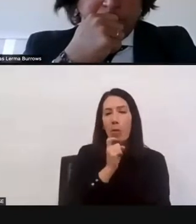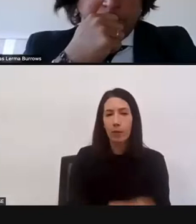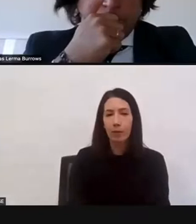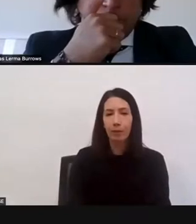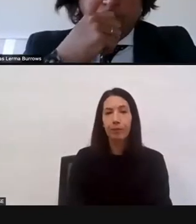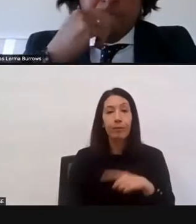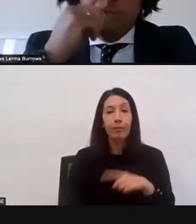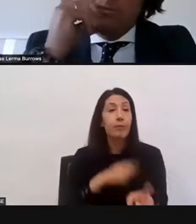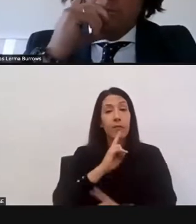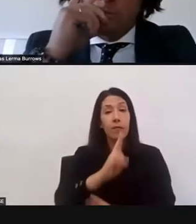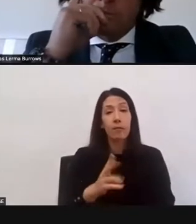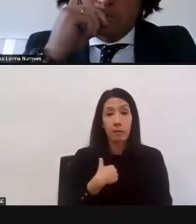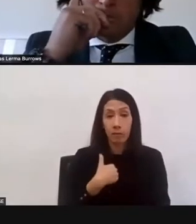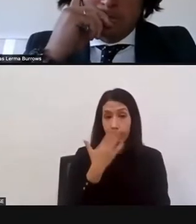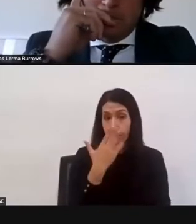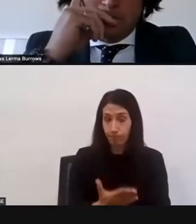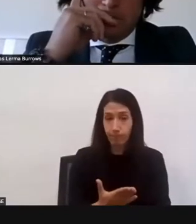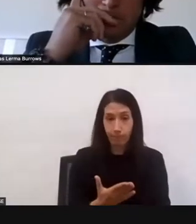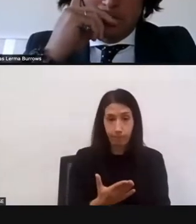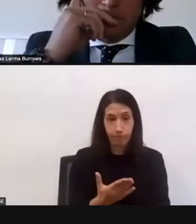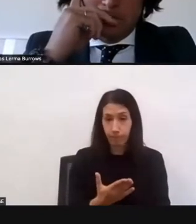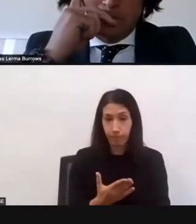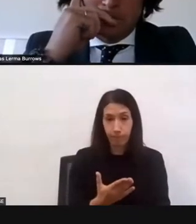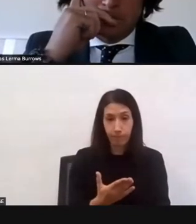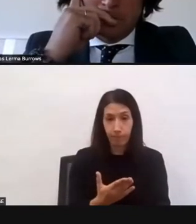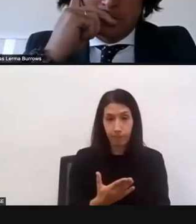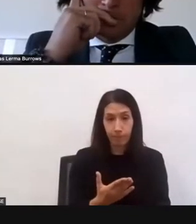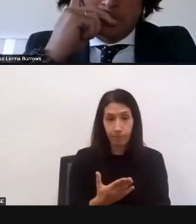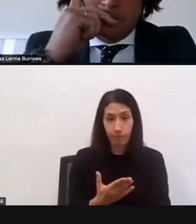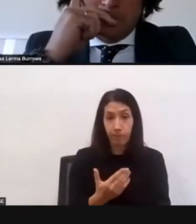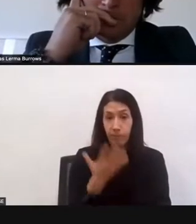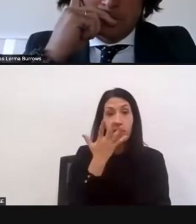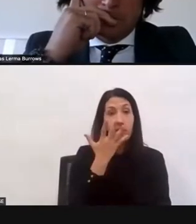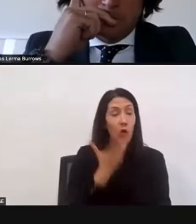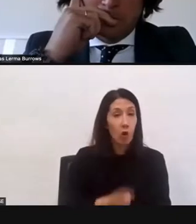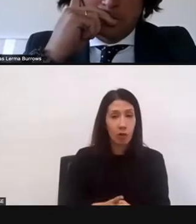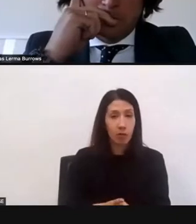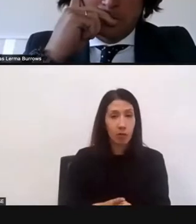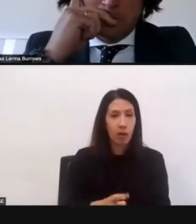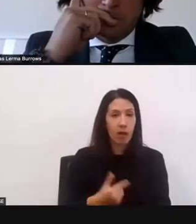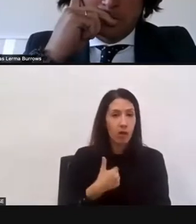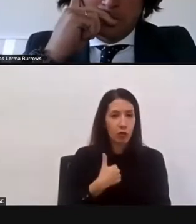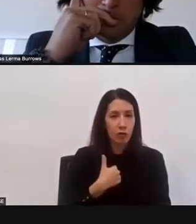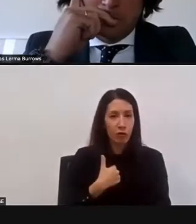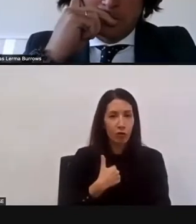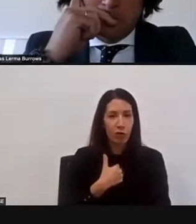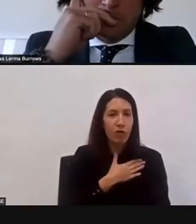Pues la verdad es que no conozco, no me gustaría en este